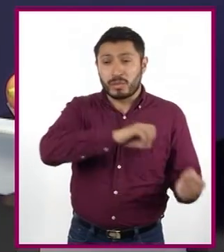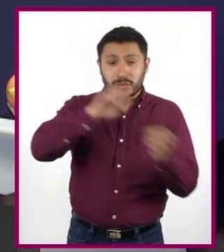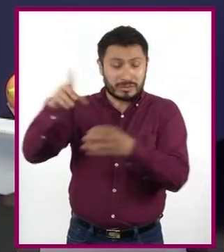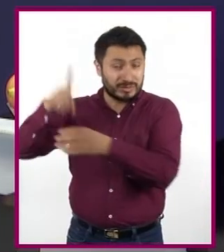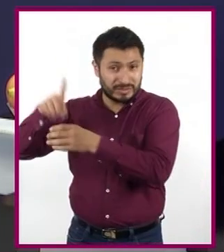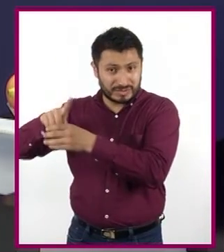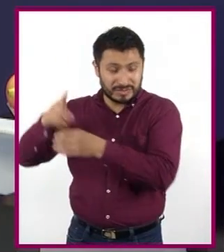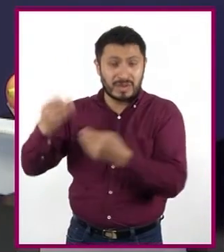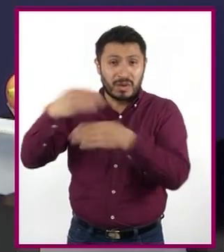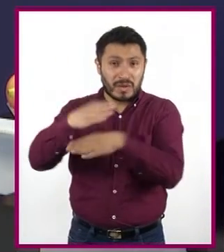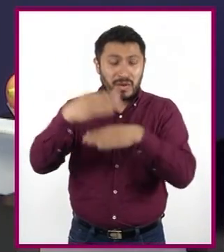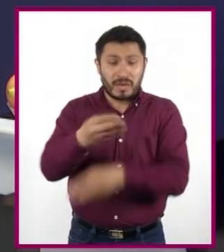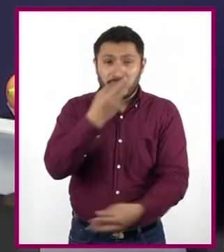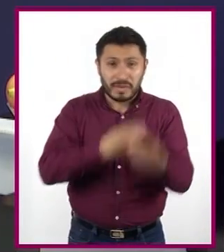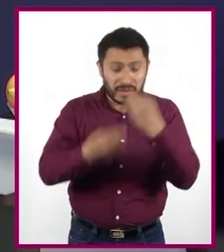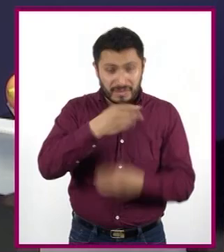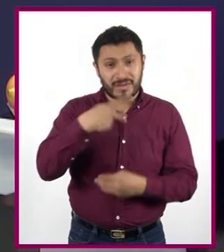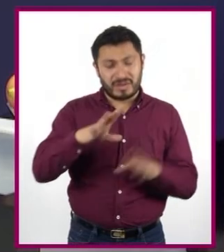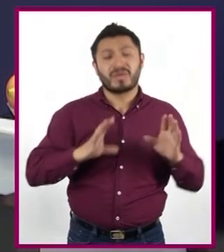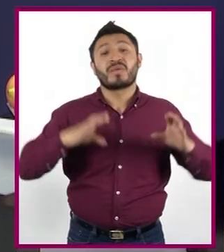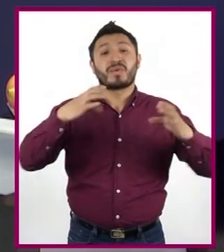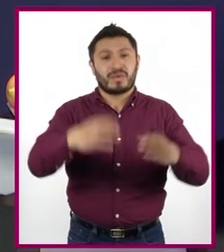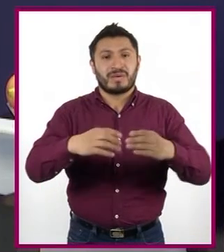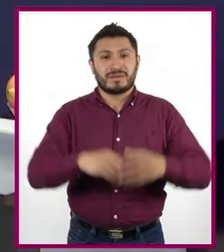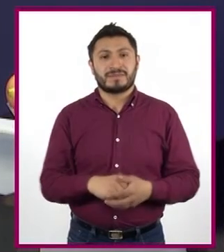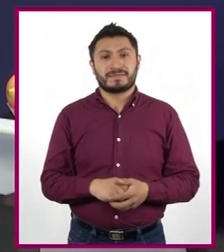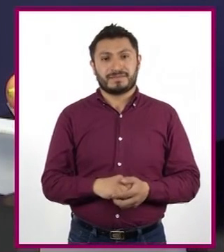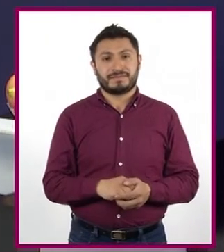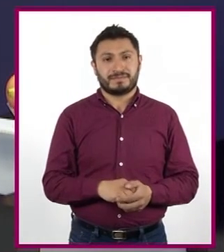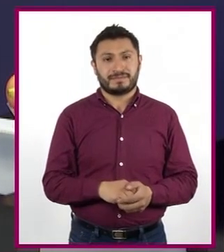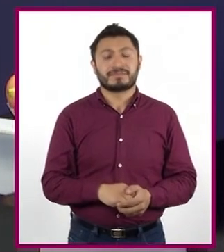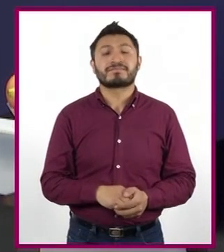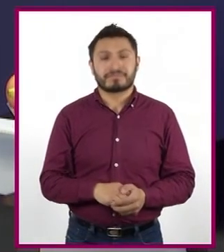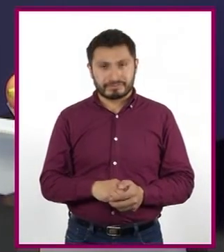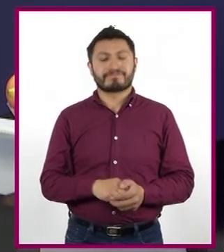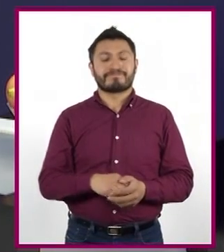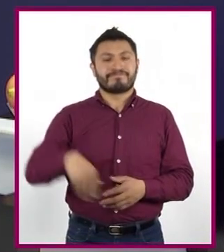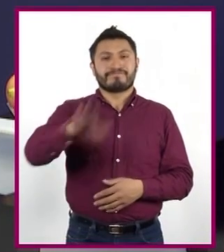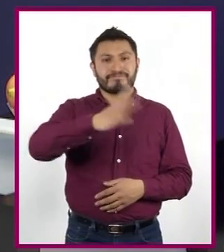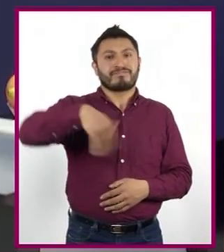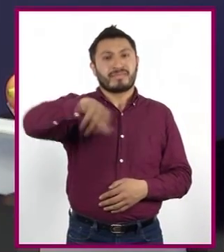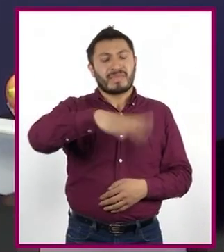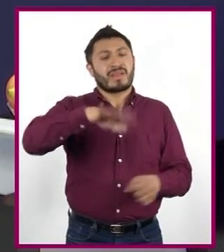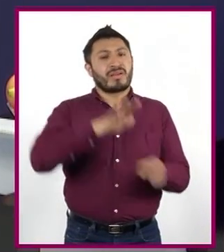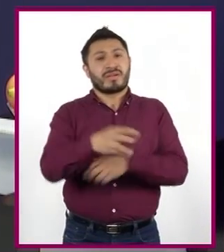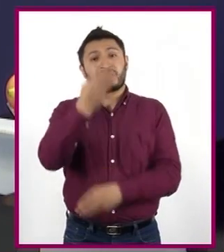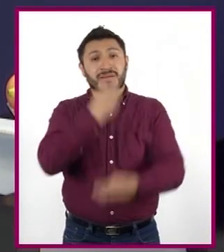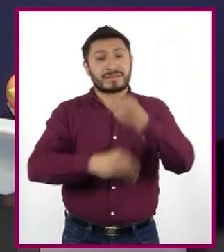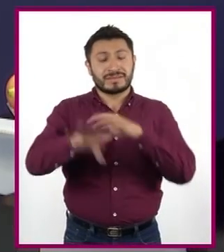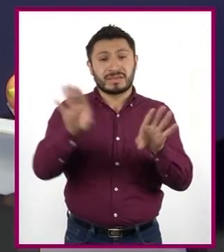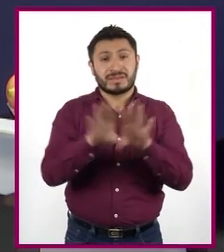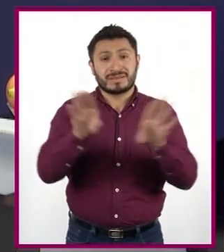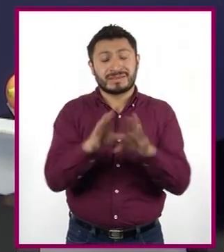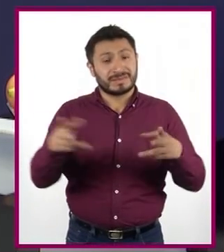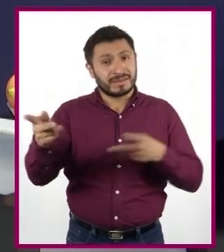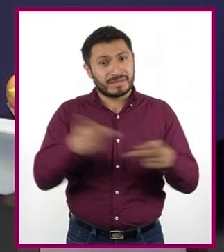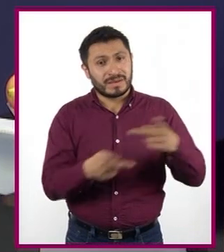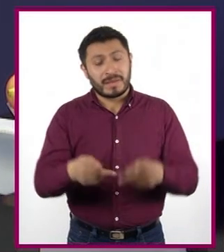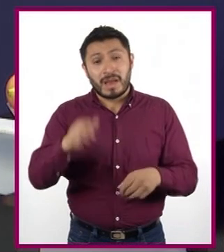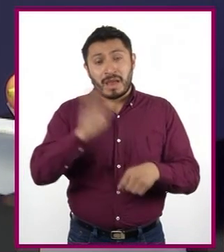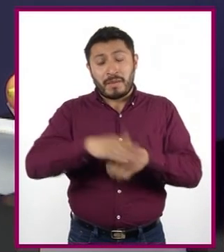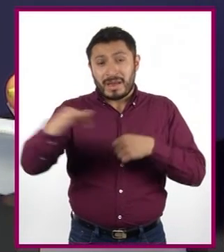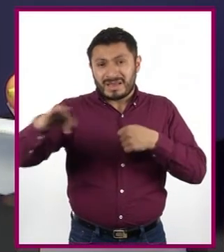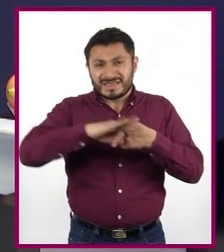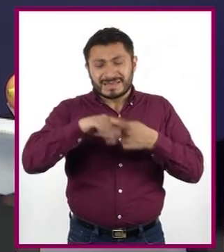dónenlos a los bancos de alimentos de su localidad. Busquen aquellos alimentos que se hayan producido lo más cerca